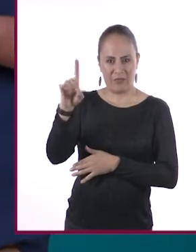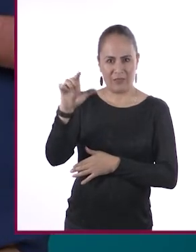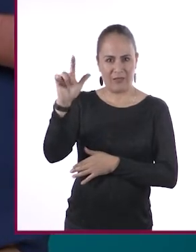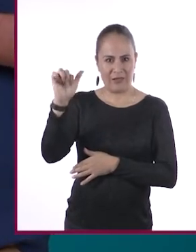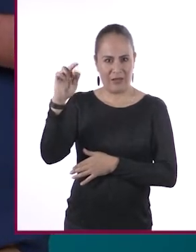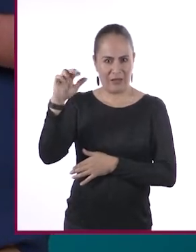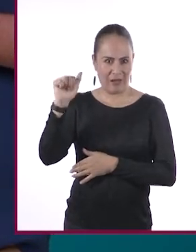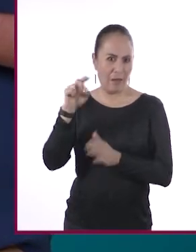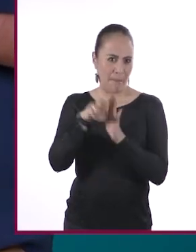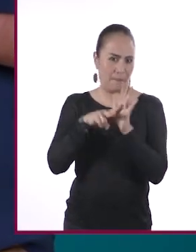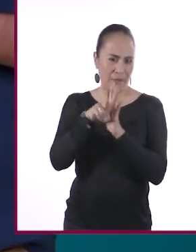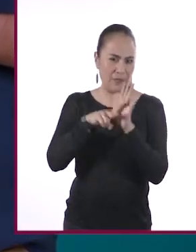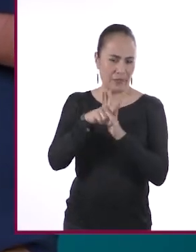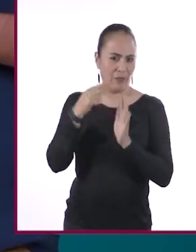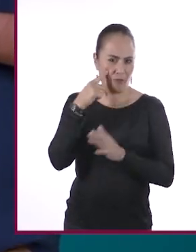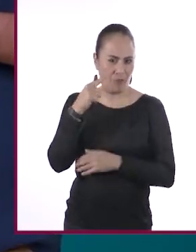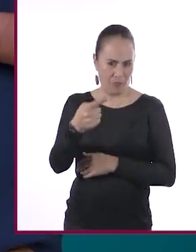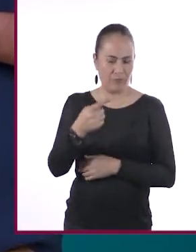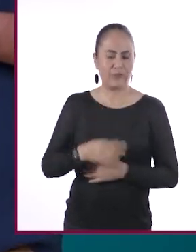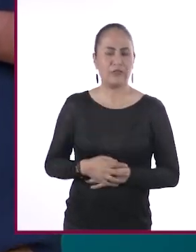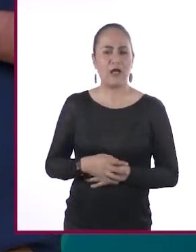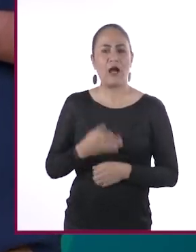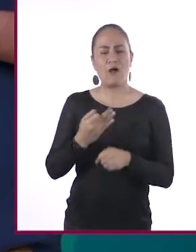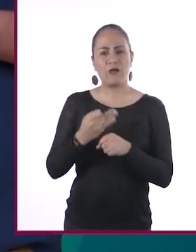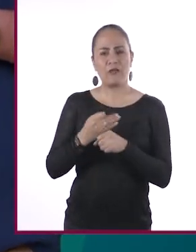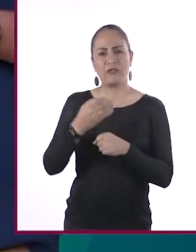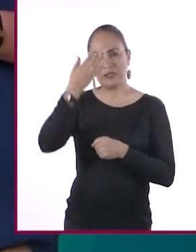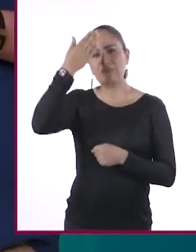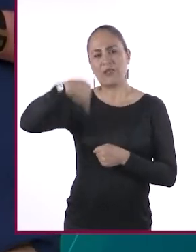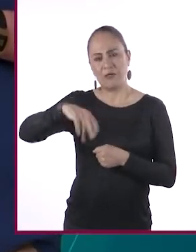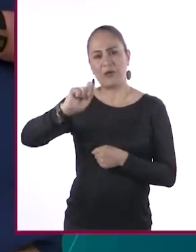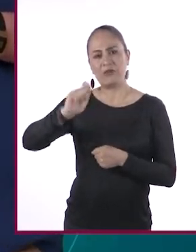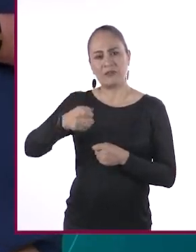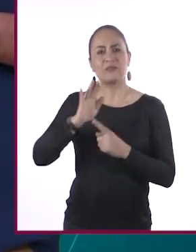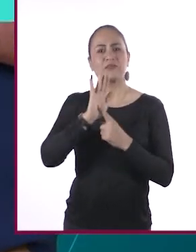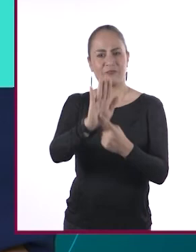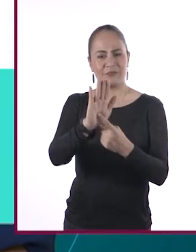este programa. En esta ocasión nos compartirá más de sus saberes. ¡Corre video!